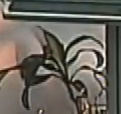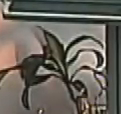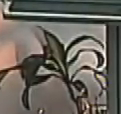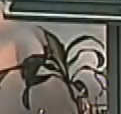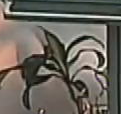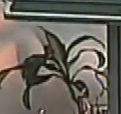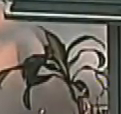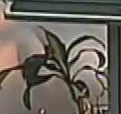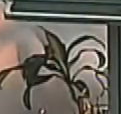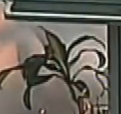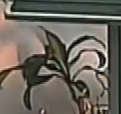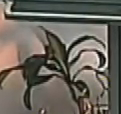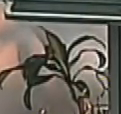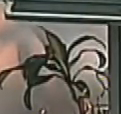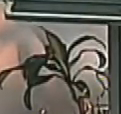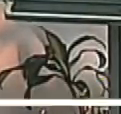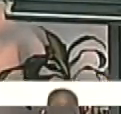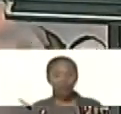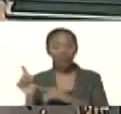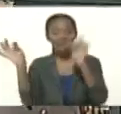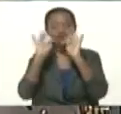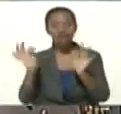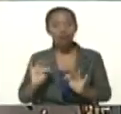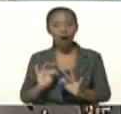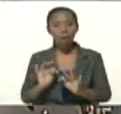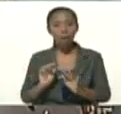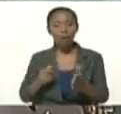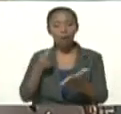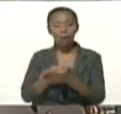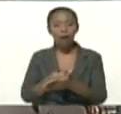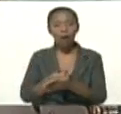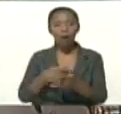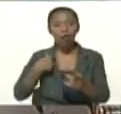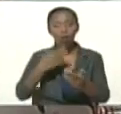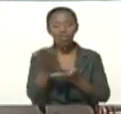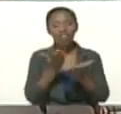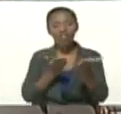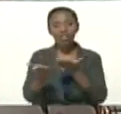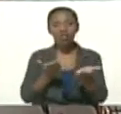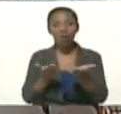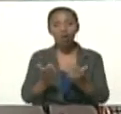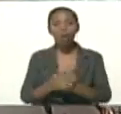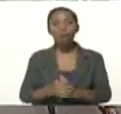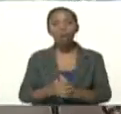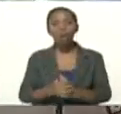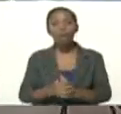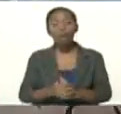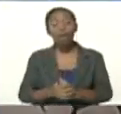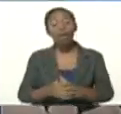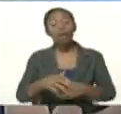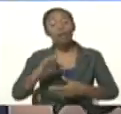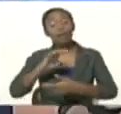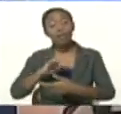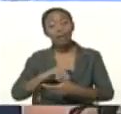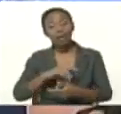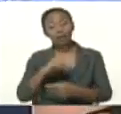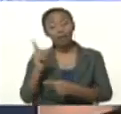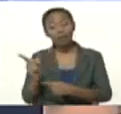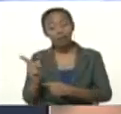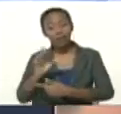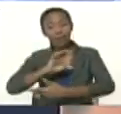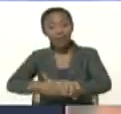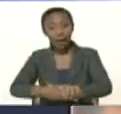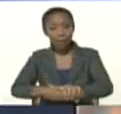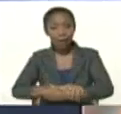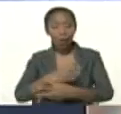demostramos claramente de que este medio alternativo de pago para los servicios, tanto del SAREM como del SAIME,